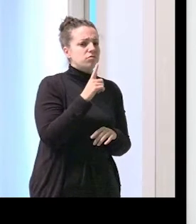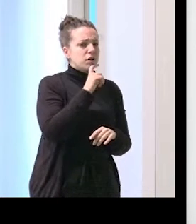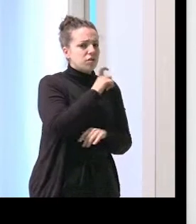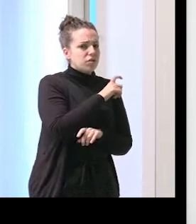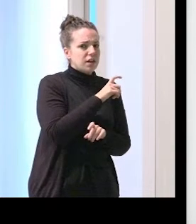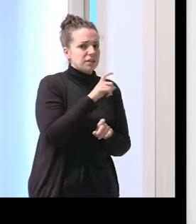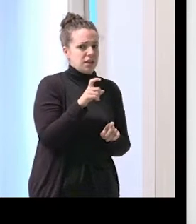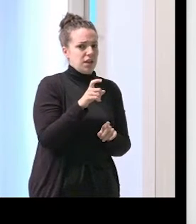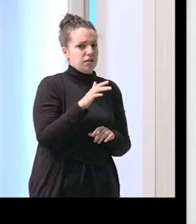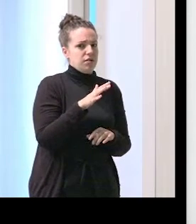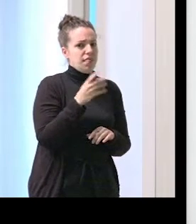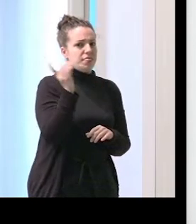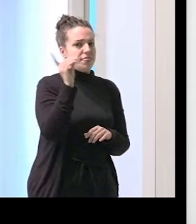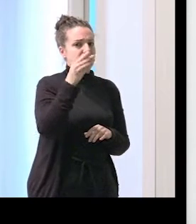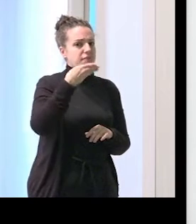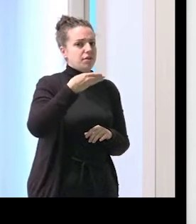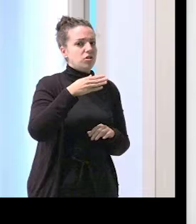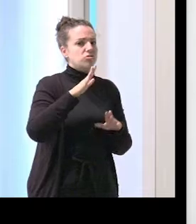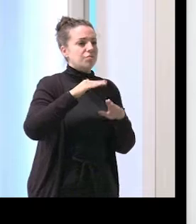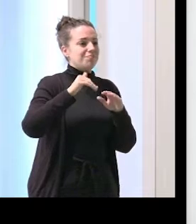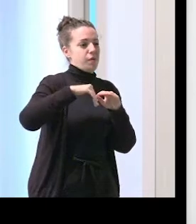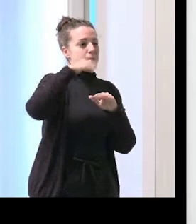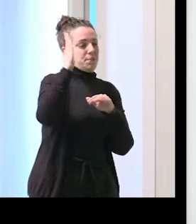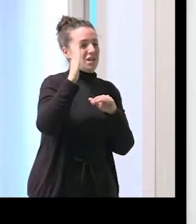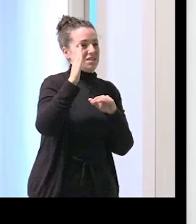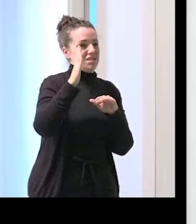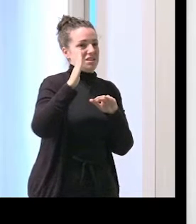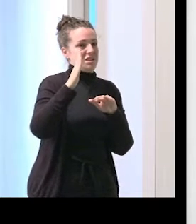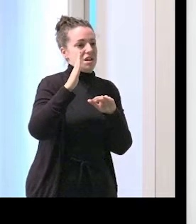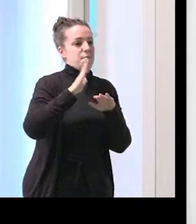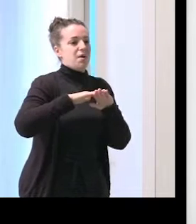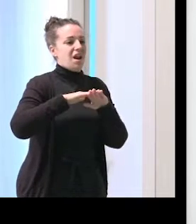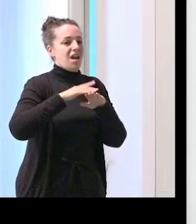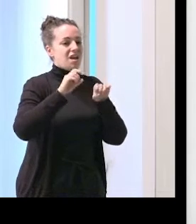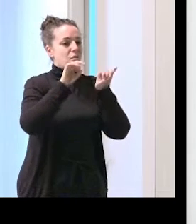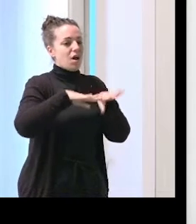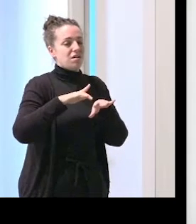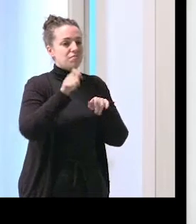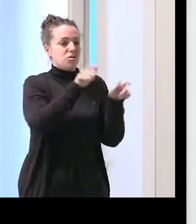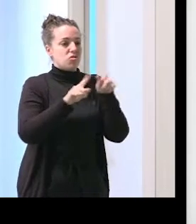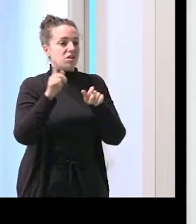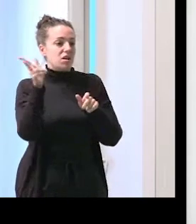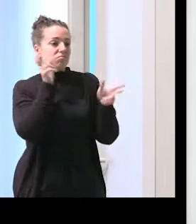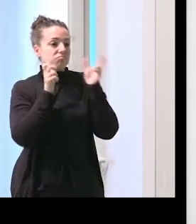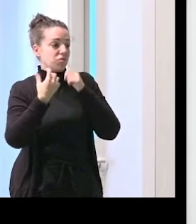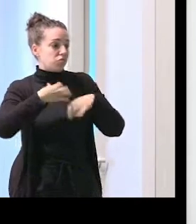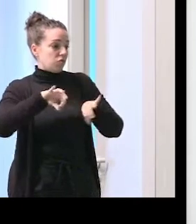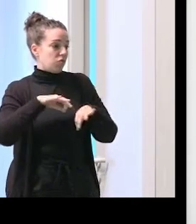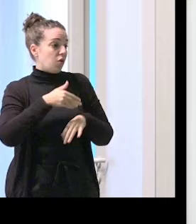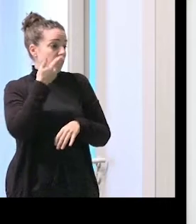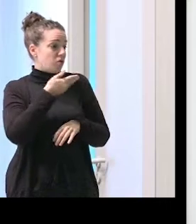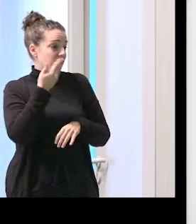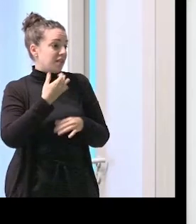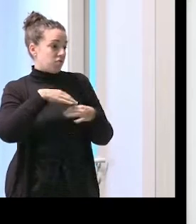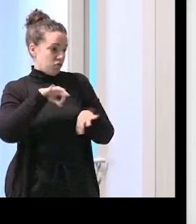decibelios por encima para equipararse a las personas de un oído normal. Y el efecto sombra de la cabeza puede contribuir a la pérdida